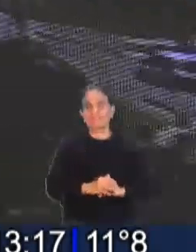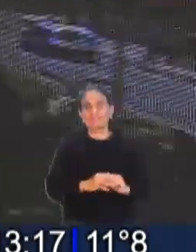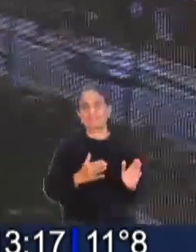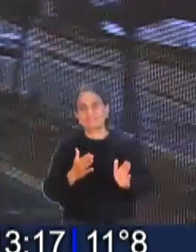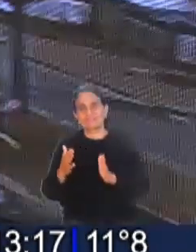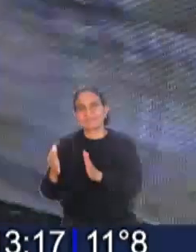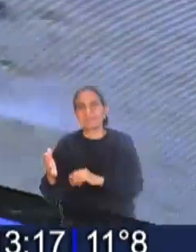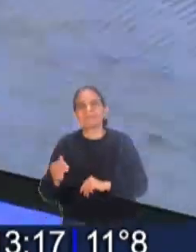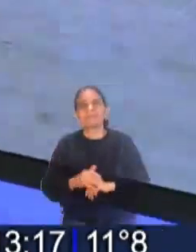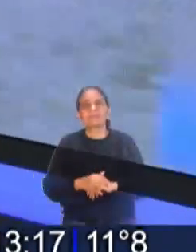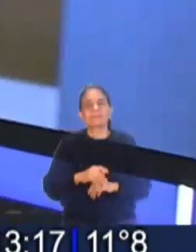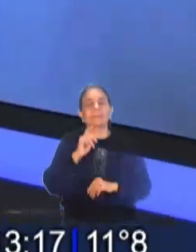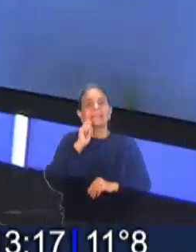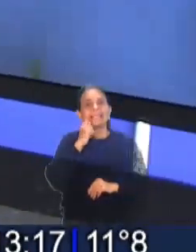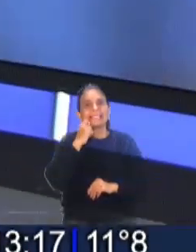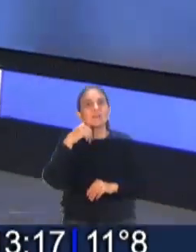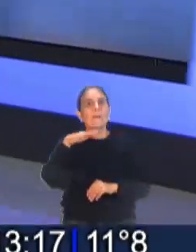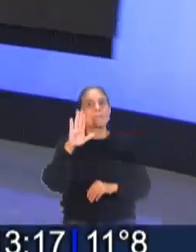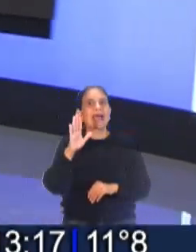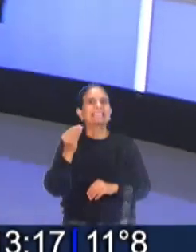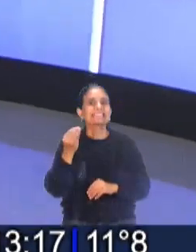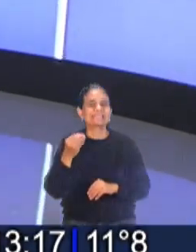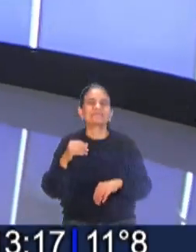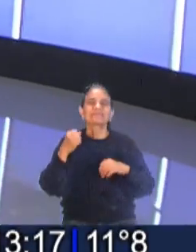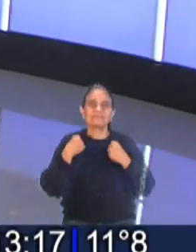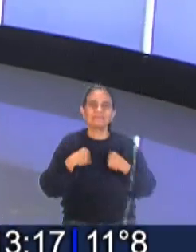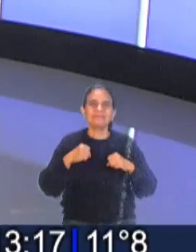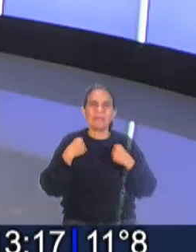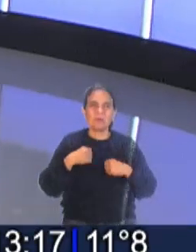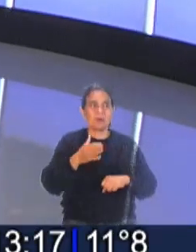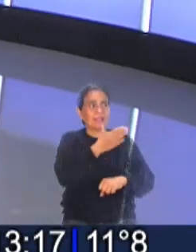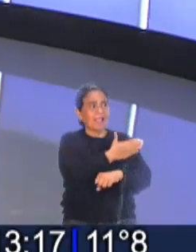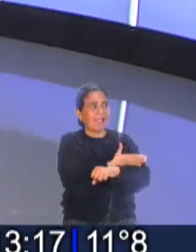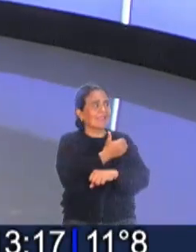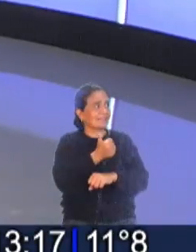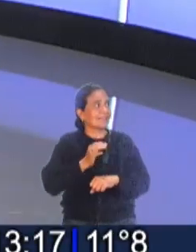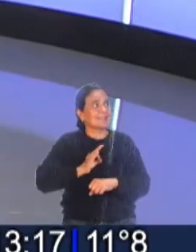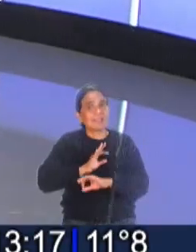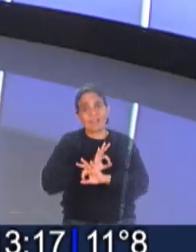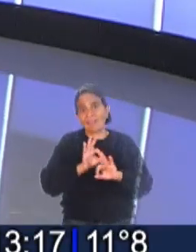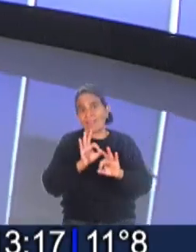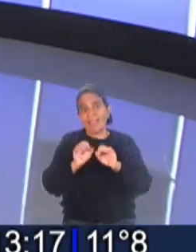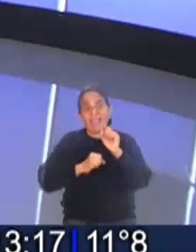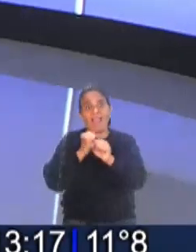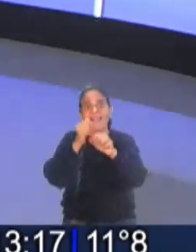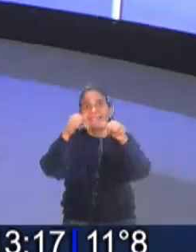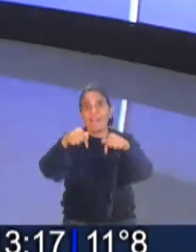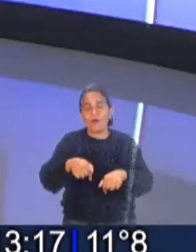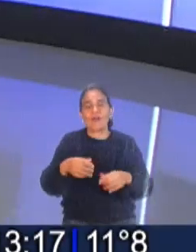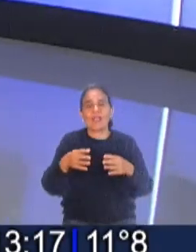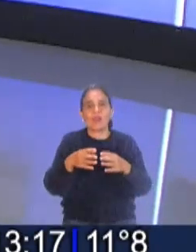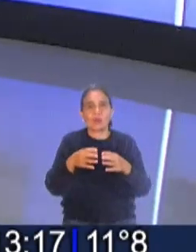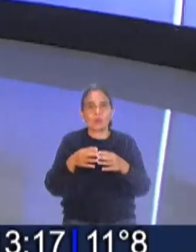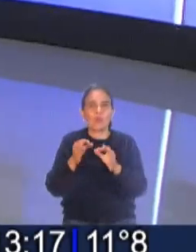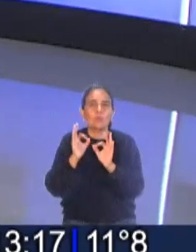Y venimos con lo más lindo del deporte, porque después de 6 años vuelven las Olimpiadas Estudiantiles organizadas por la Comisión de